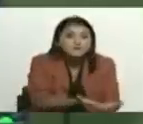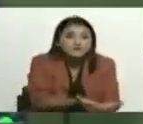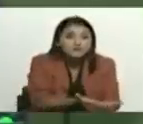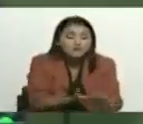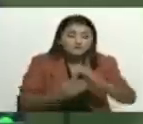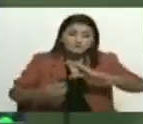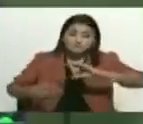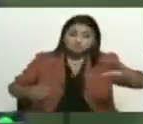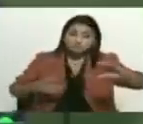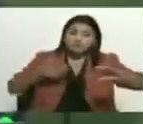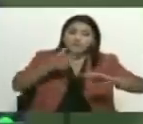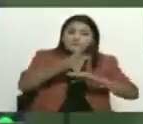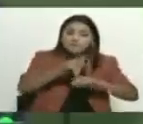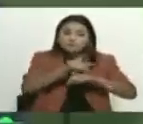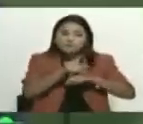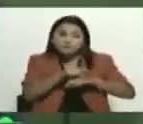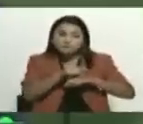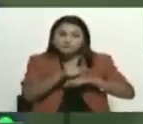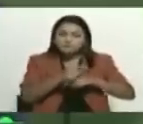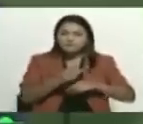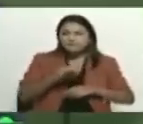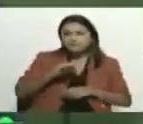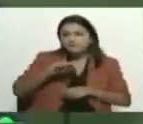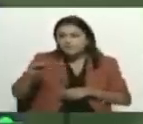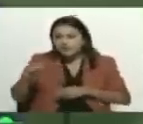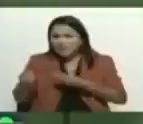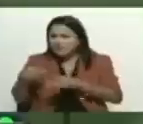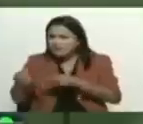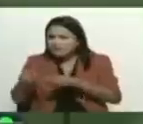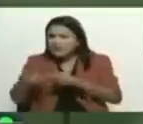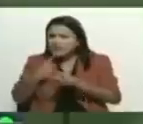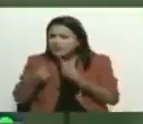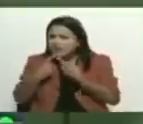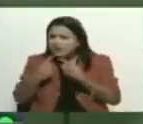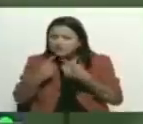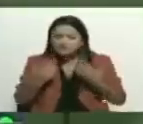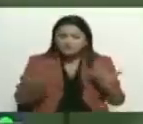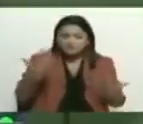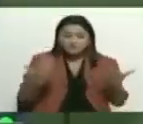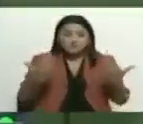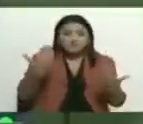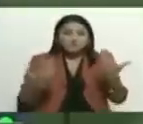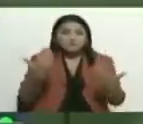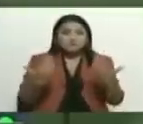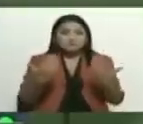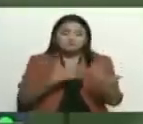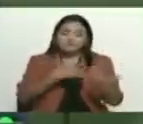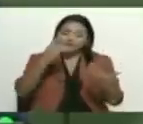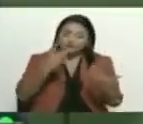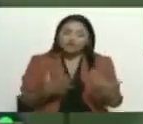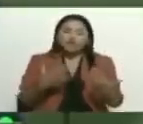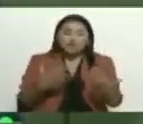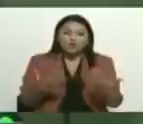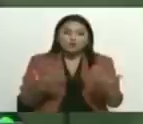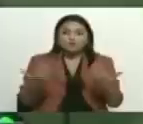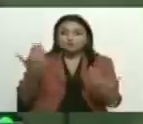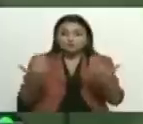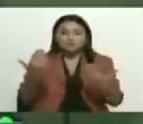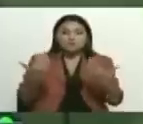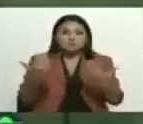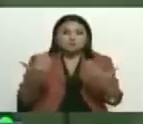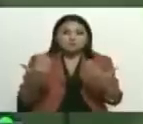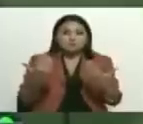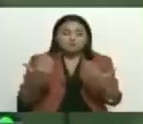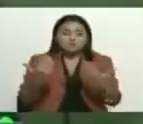armamento y cuánto en promover espacios para la diplomacia y para el diálogo, y nos daremos cuenta con dolor cuántas oportunidades